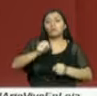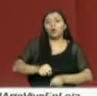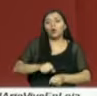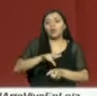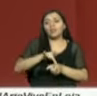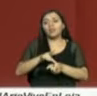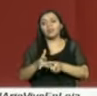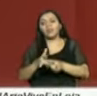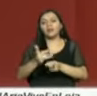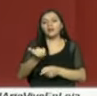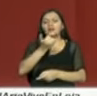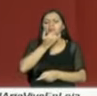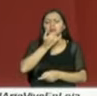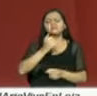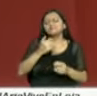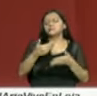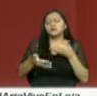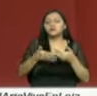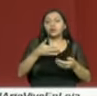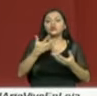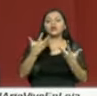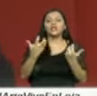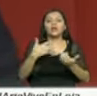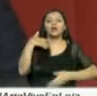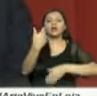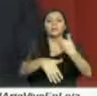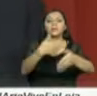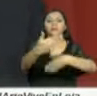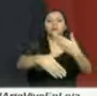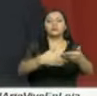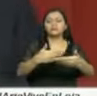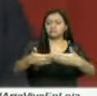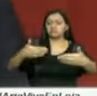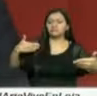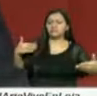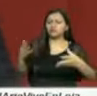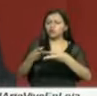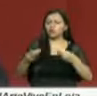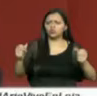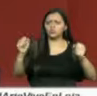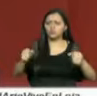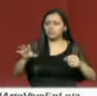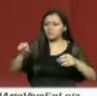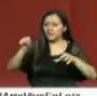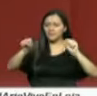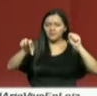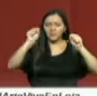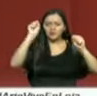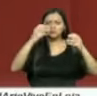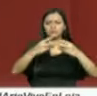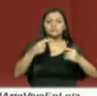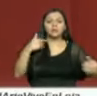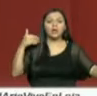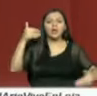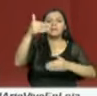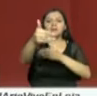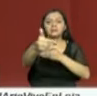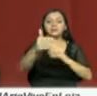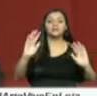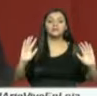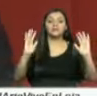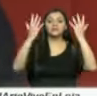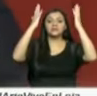preferimos la certeza de avanzar rápidamente. El Festival de Artes Vivas de Loja debe ser muy pronto